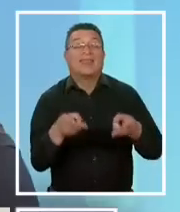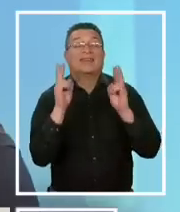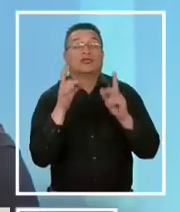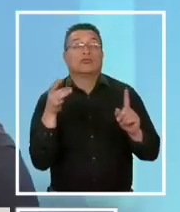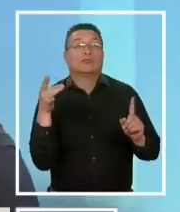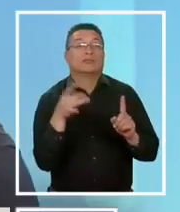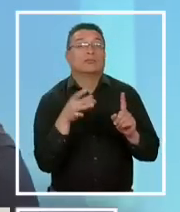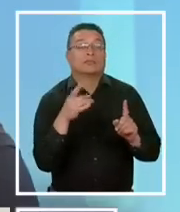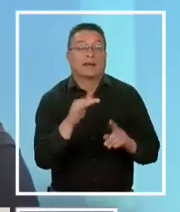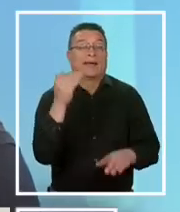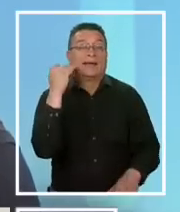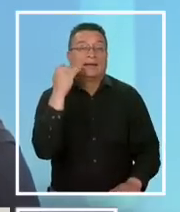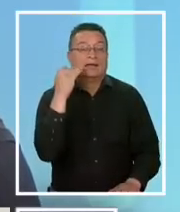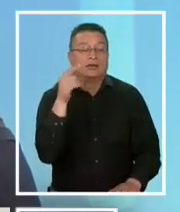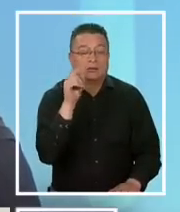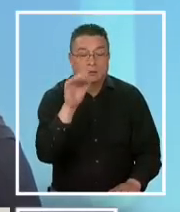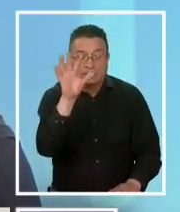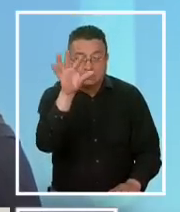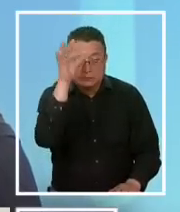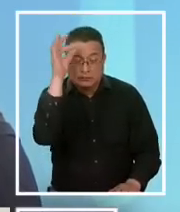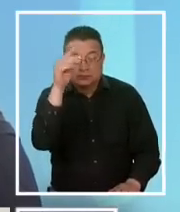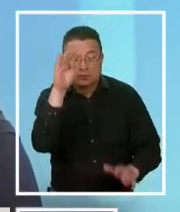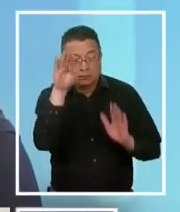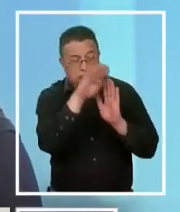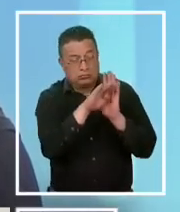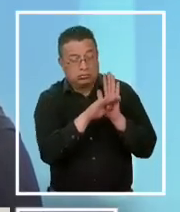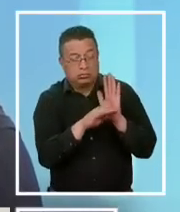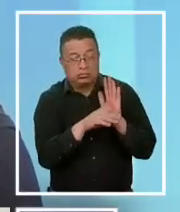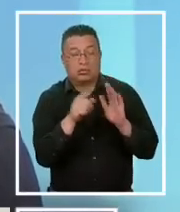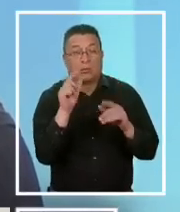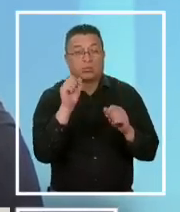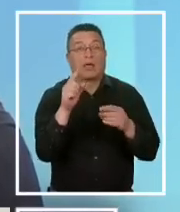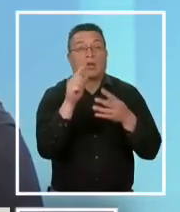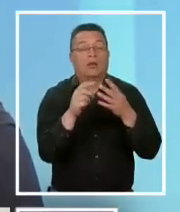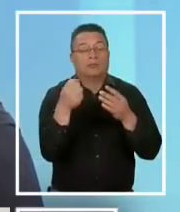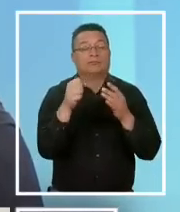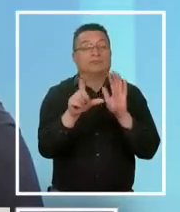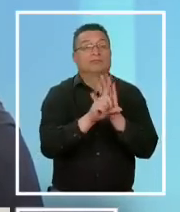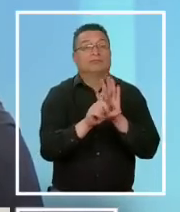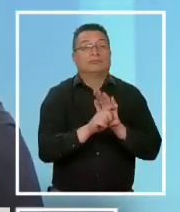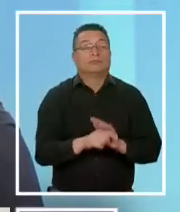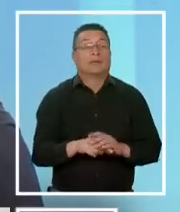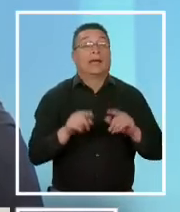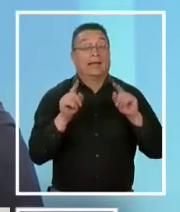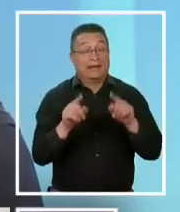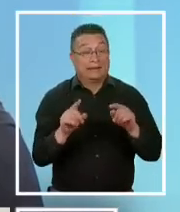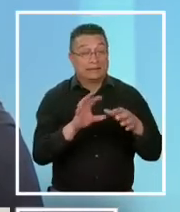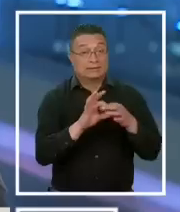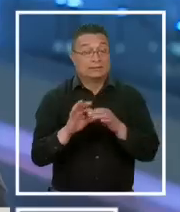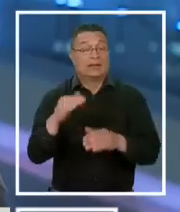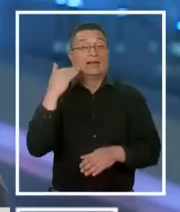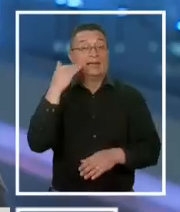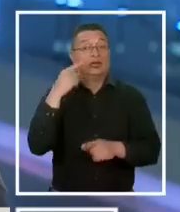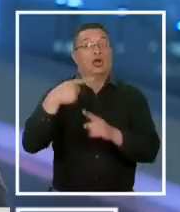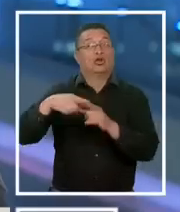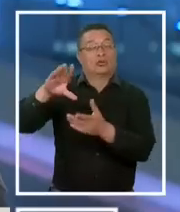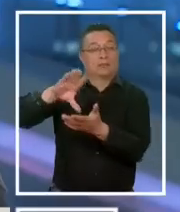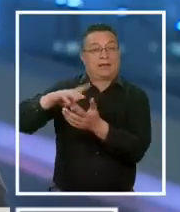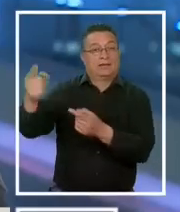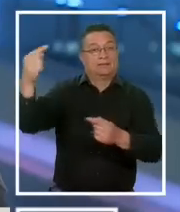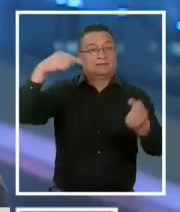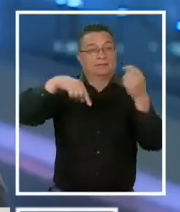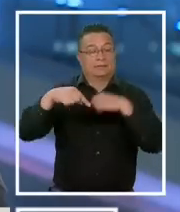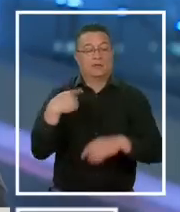se vulneran de esos niños para entender bien el catálogo de eventuales delitos bueno en este caso estamos hablando de niños migrantes que además